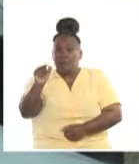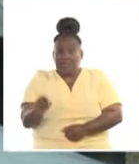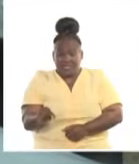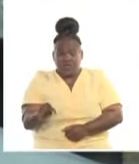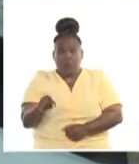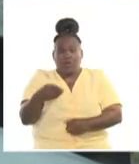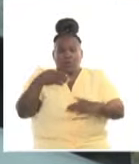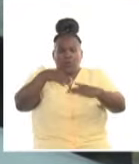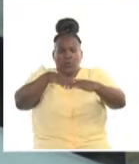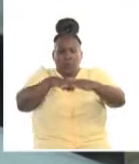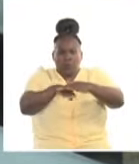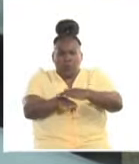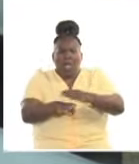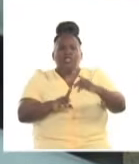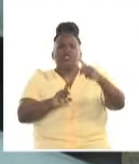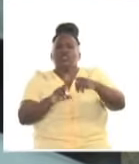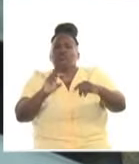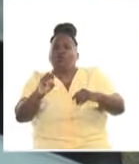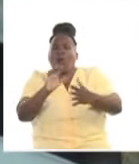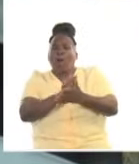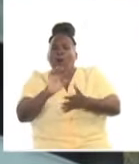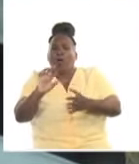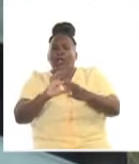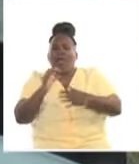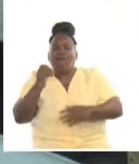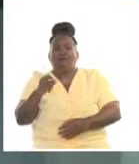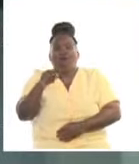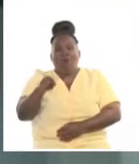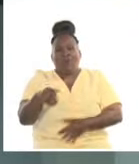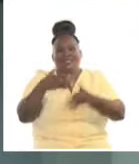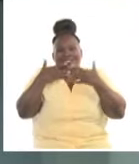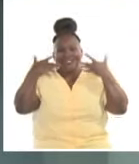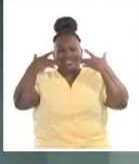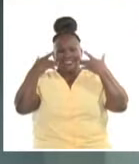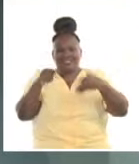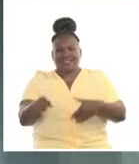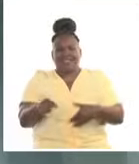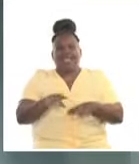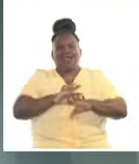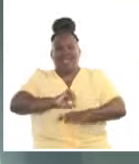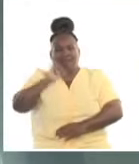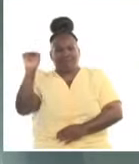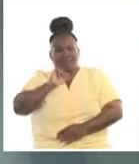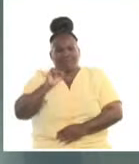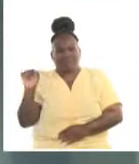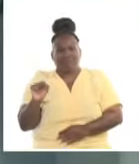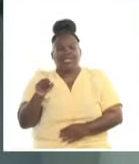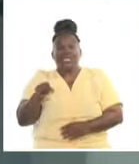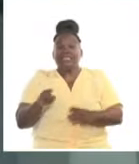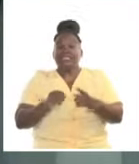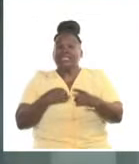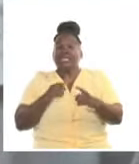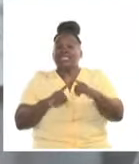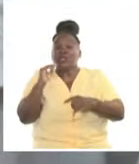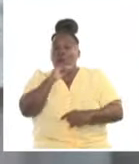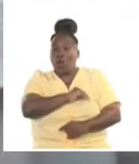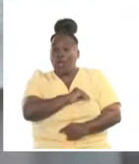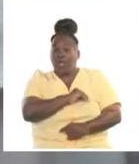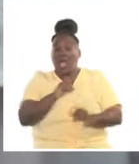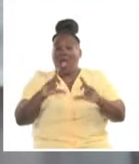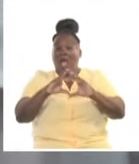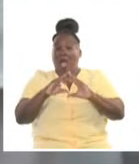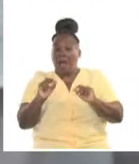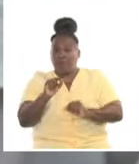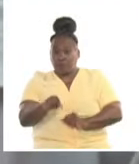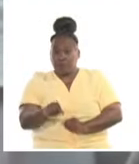tomógrafo monocorte. Hoy celebra los beneficios de este equipo que tiene una tecnología japonesa de avanzada. Estamos